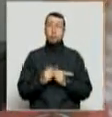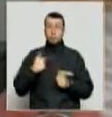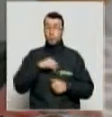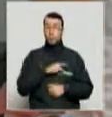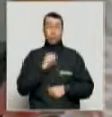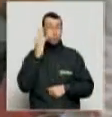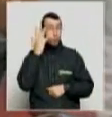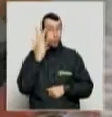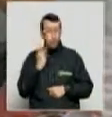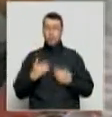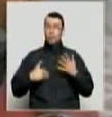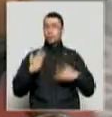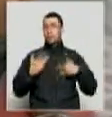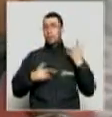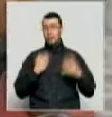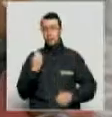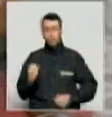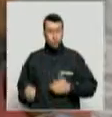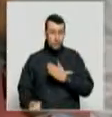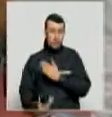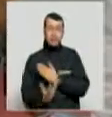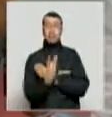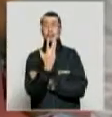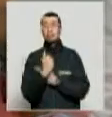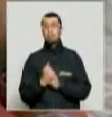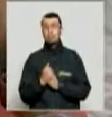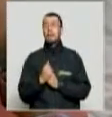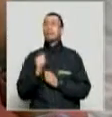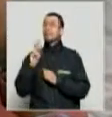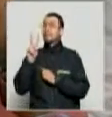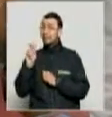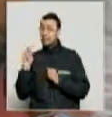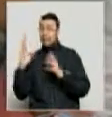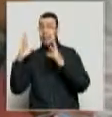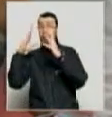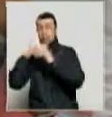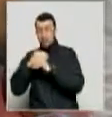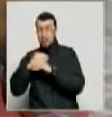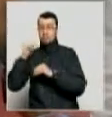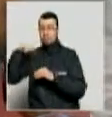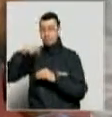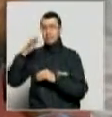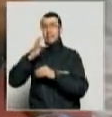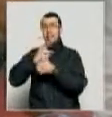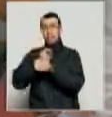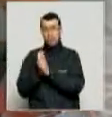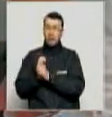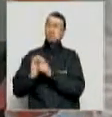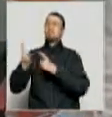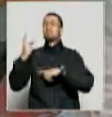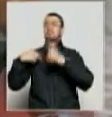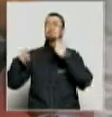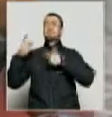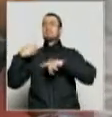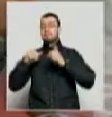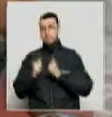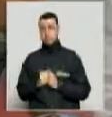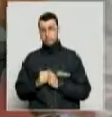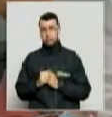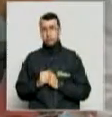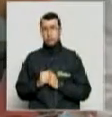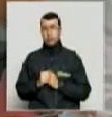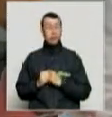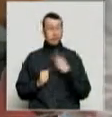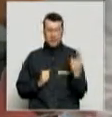todos los días a las 5 de la mañana y a las 7 de la noche en Telecafé. A las 5 de la